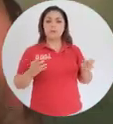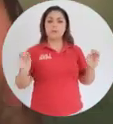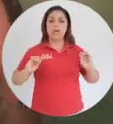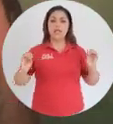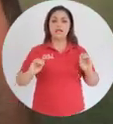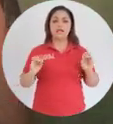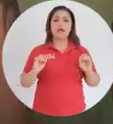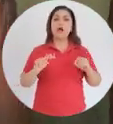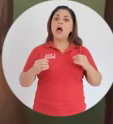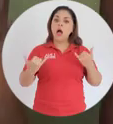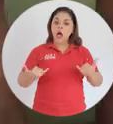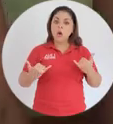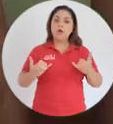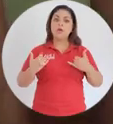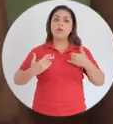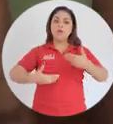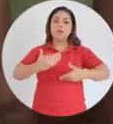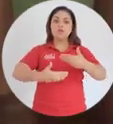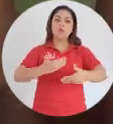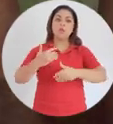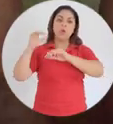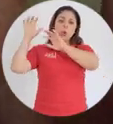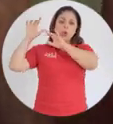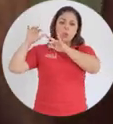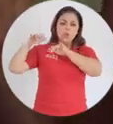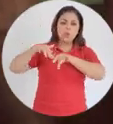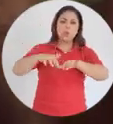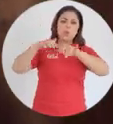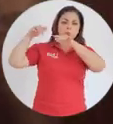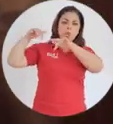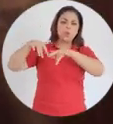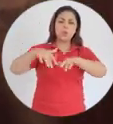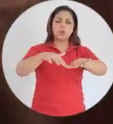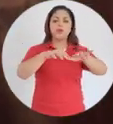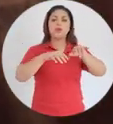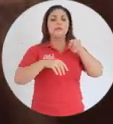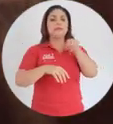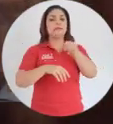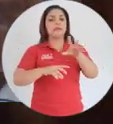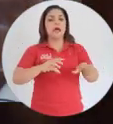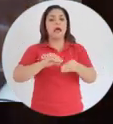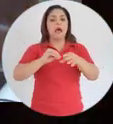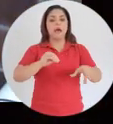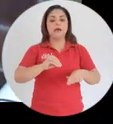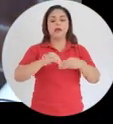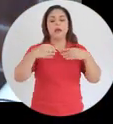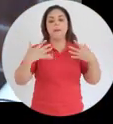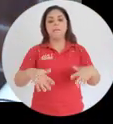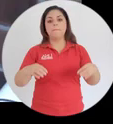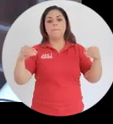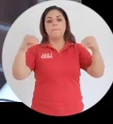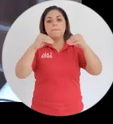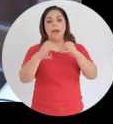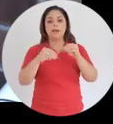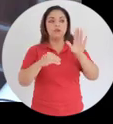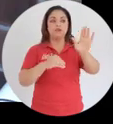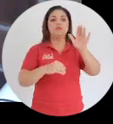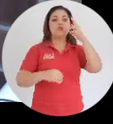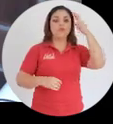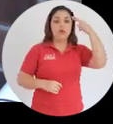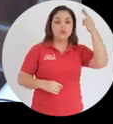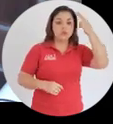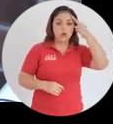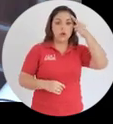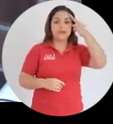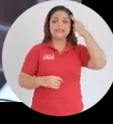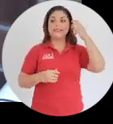condición. Los procesos de migración ahora pues agregan a sus